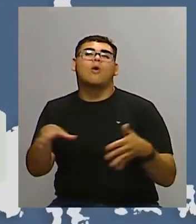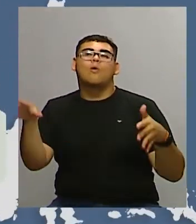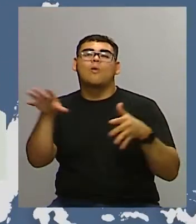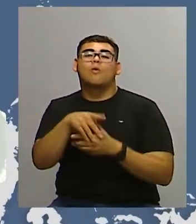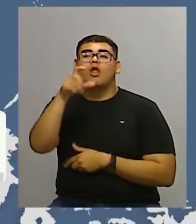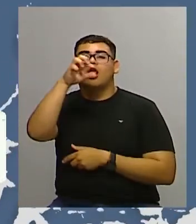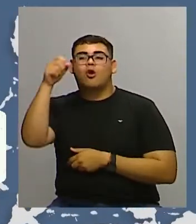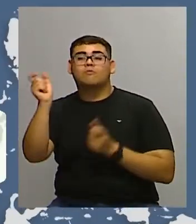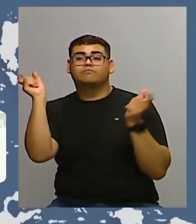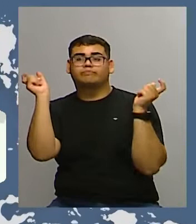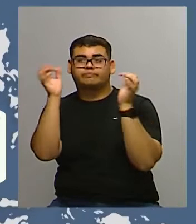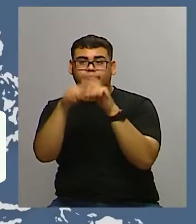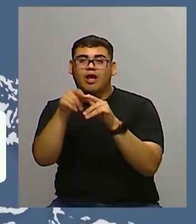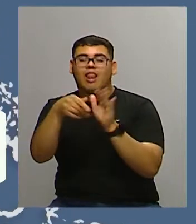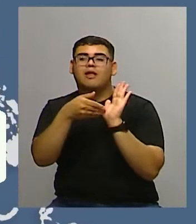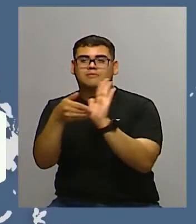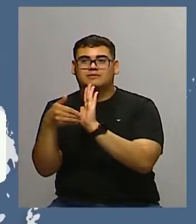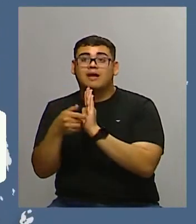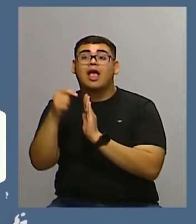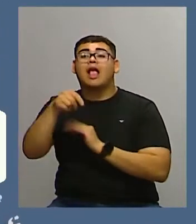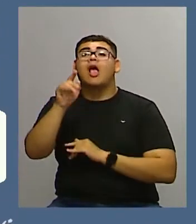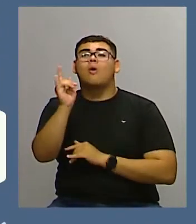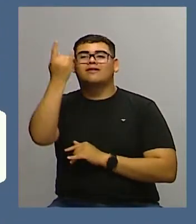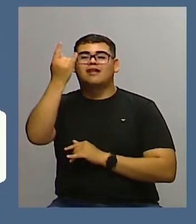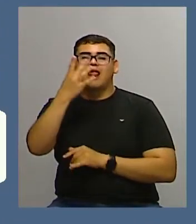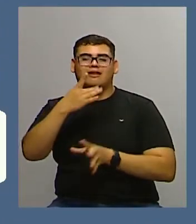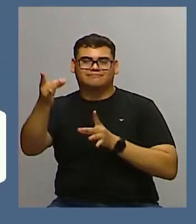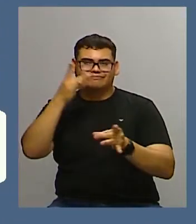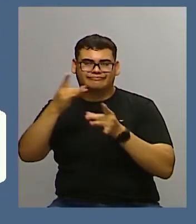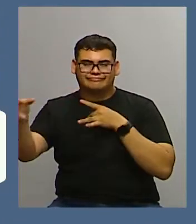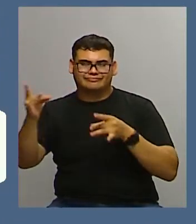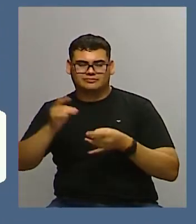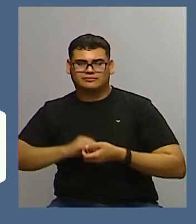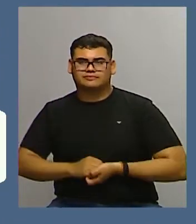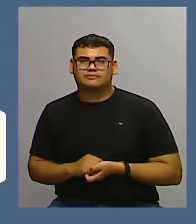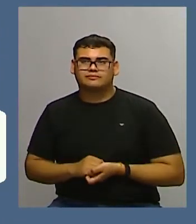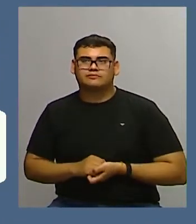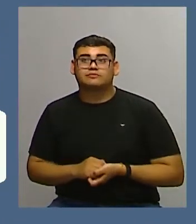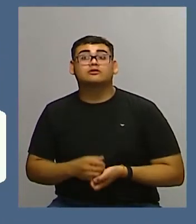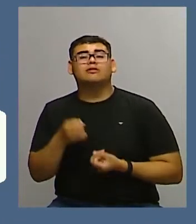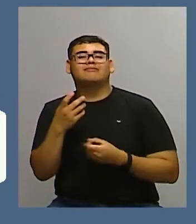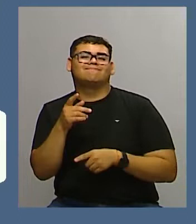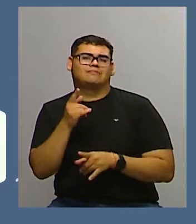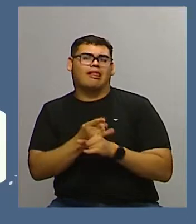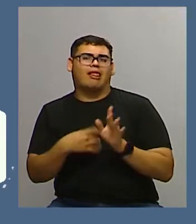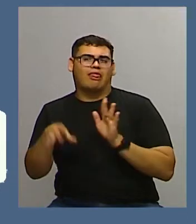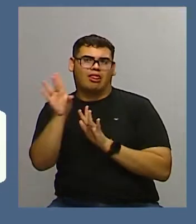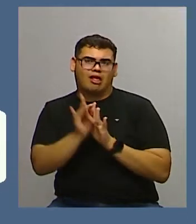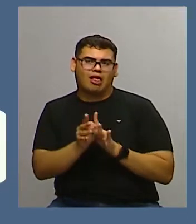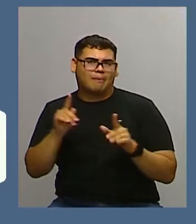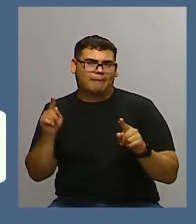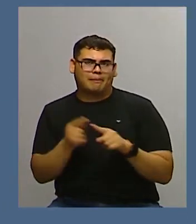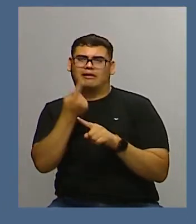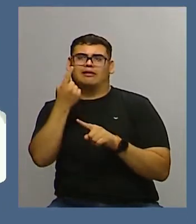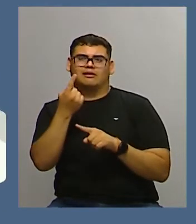Fue significativo esto que nos invitaran a las universidades a participar. Generalmente son documentos muy políticos, donde solamente